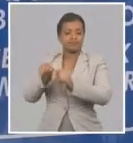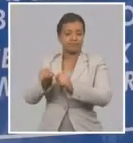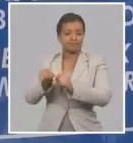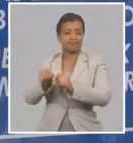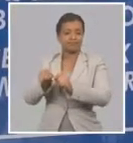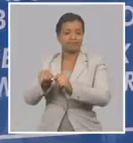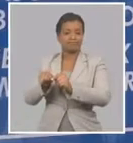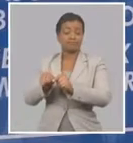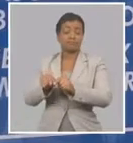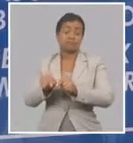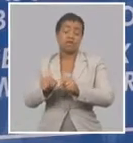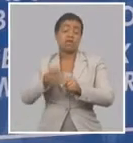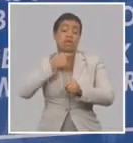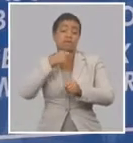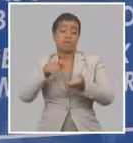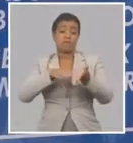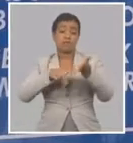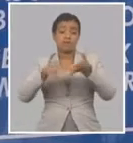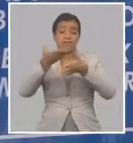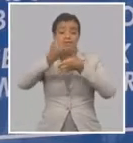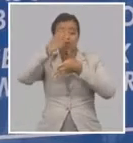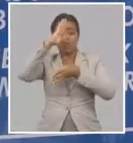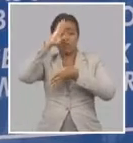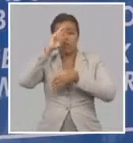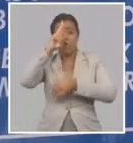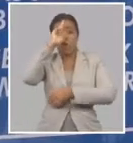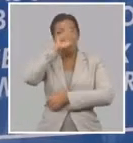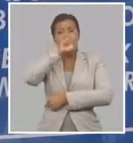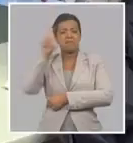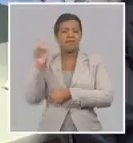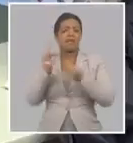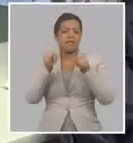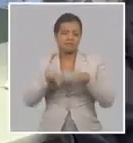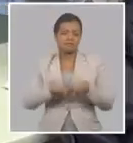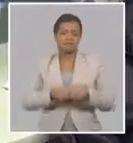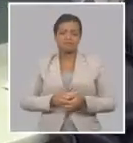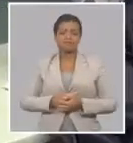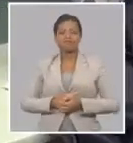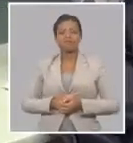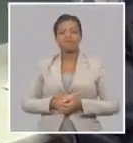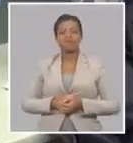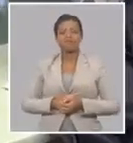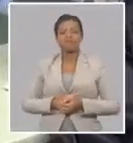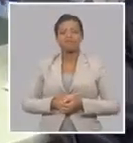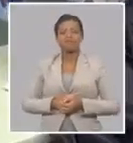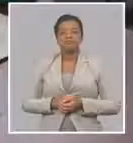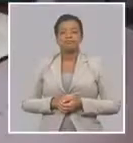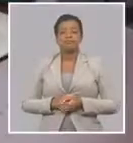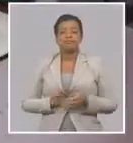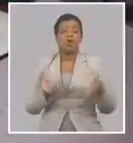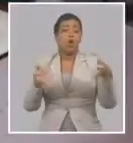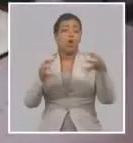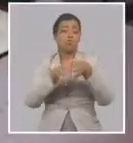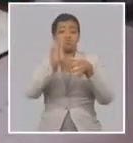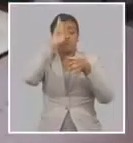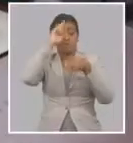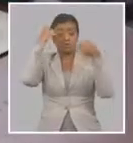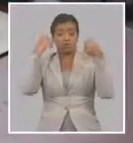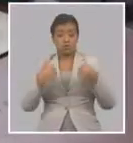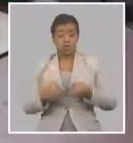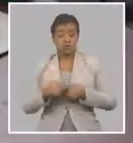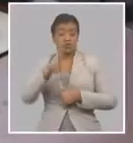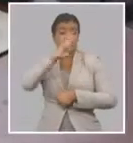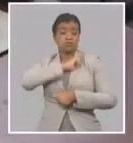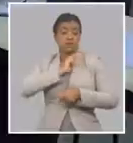el caso de la provincia de santiago de cuba es el hospital ambrosio grillo los equipos médicos encargados de cumplimentar estos protocolos